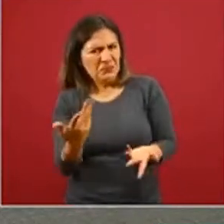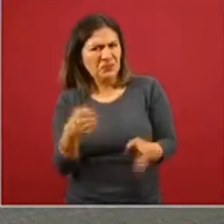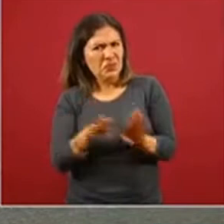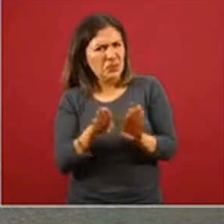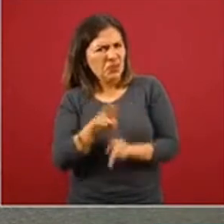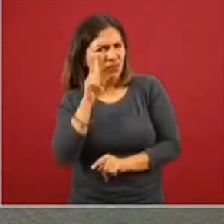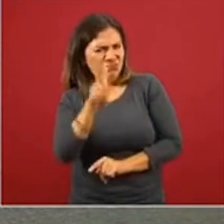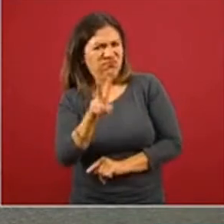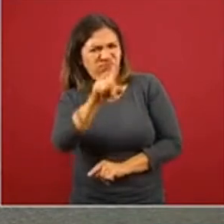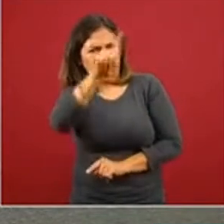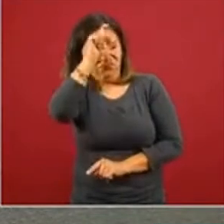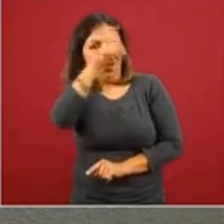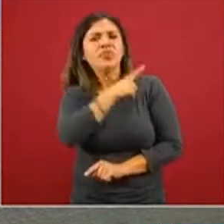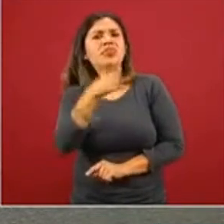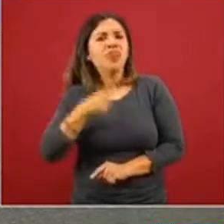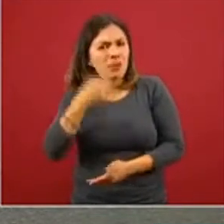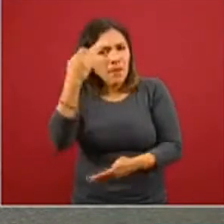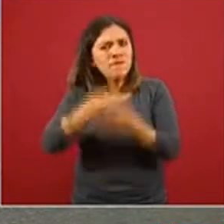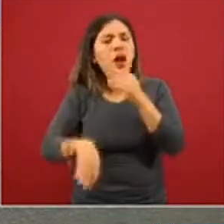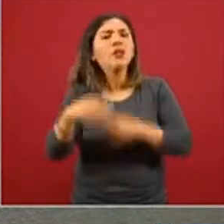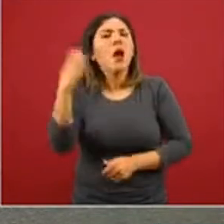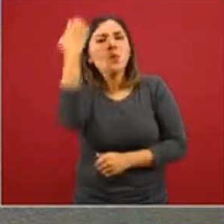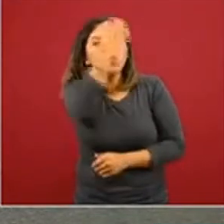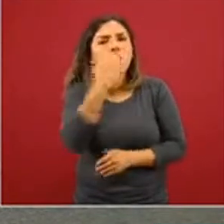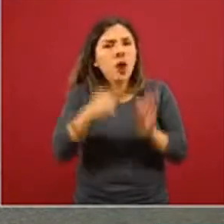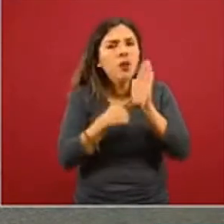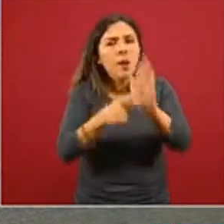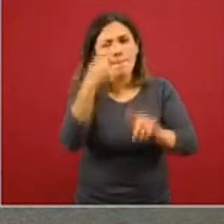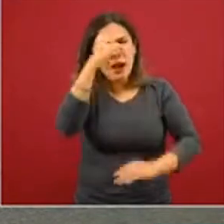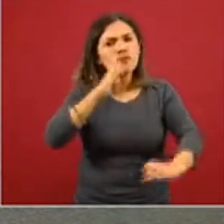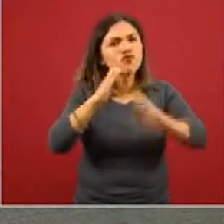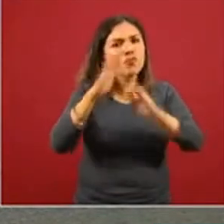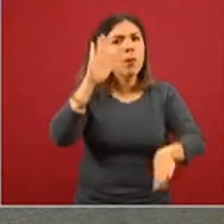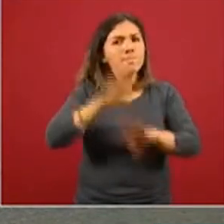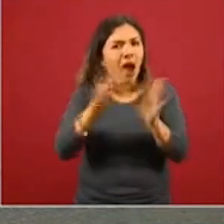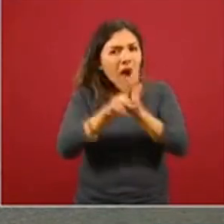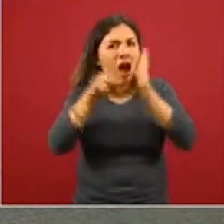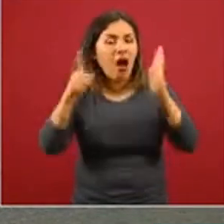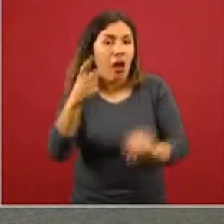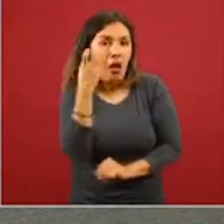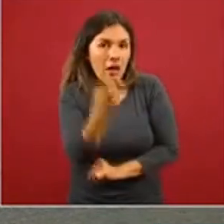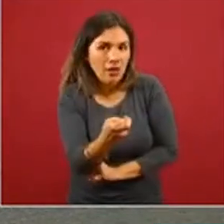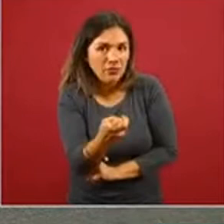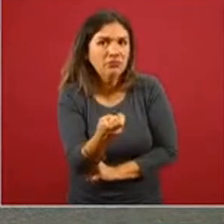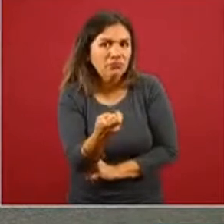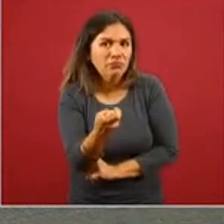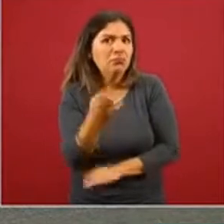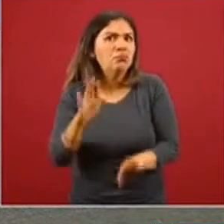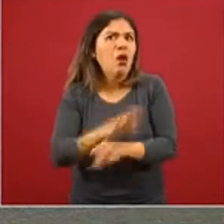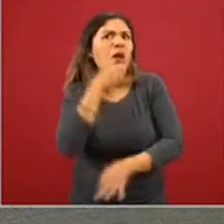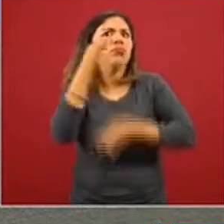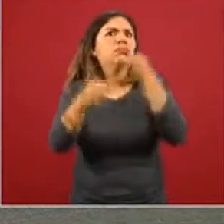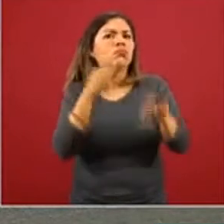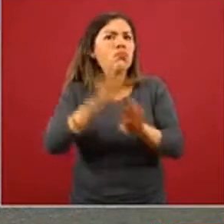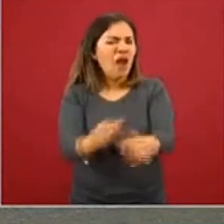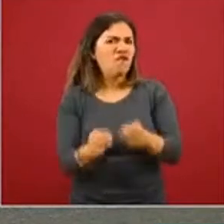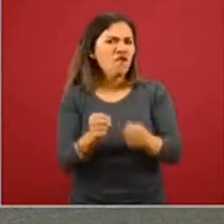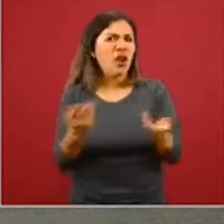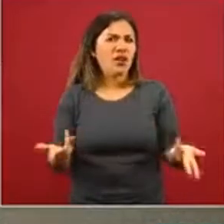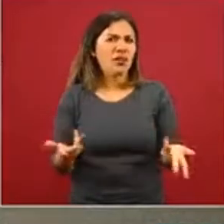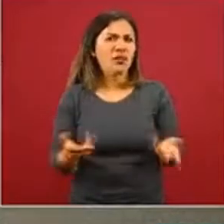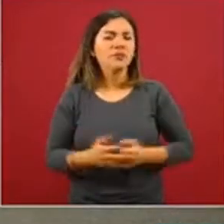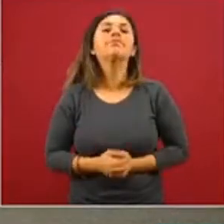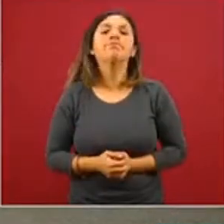insisto, debió de haber, como todo medio de comunicación, haber publicado la evidencia tras esta aseveración.